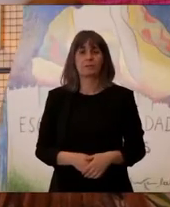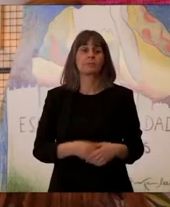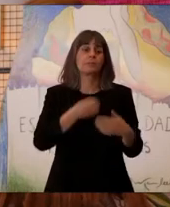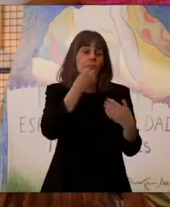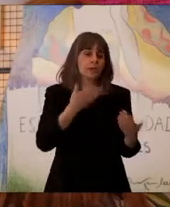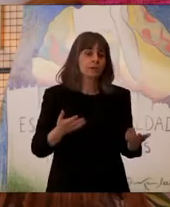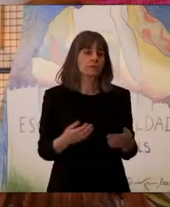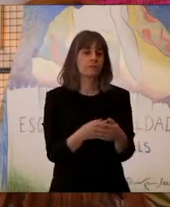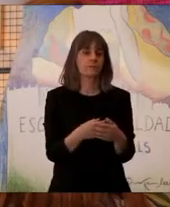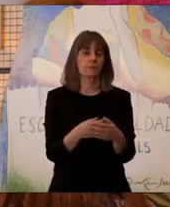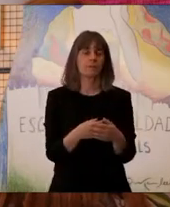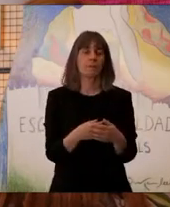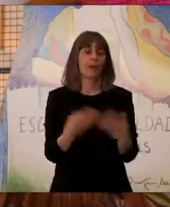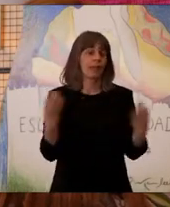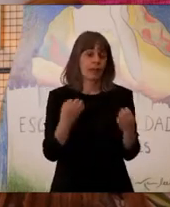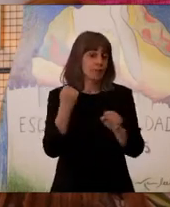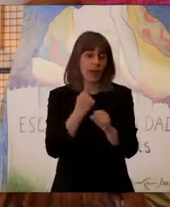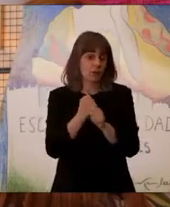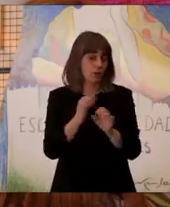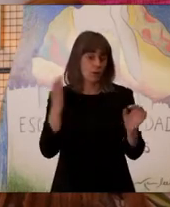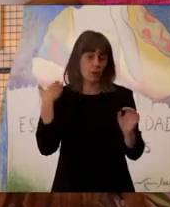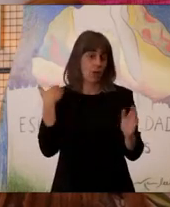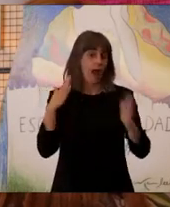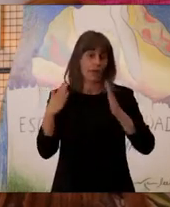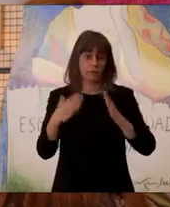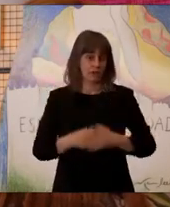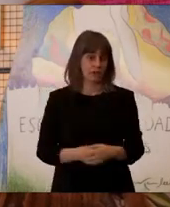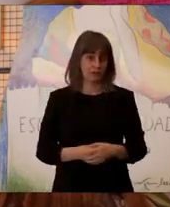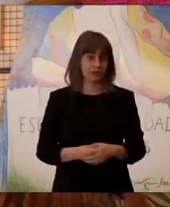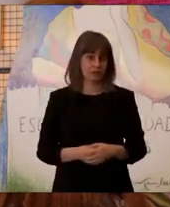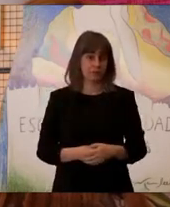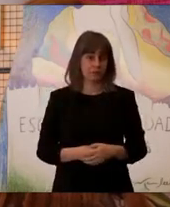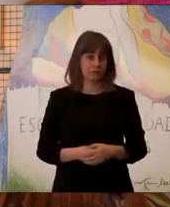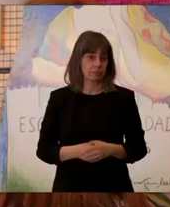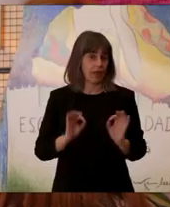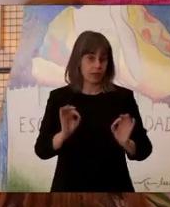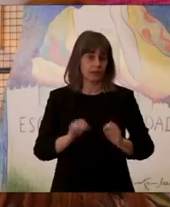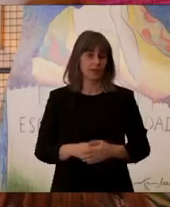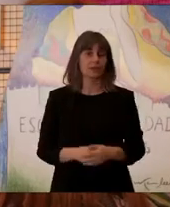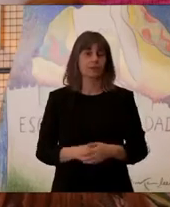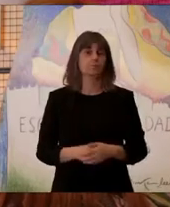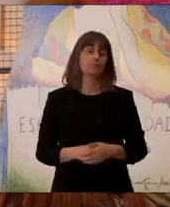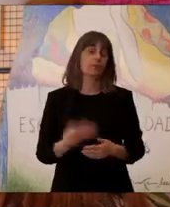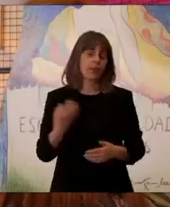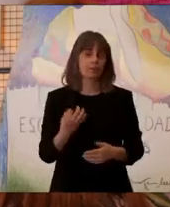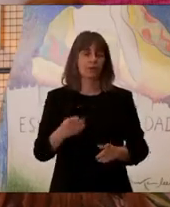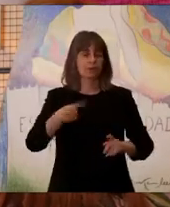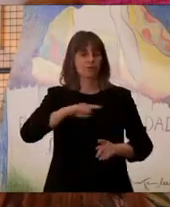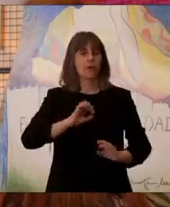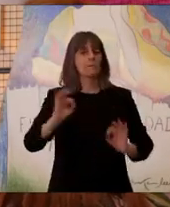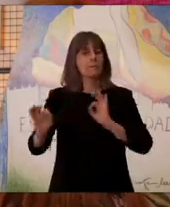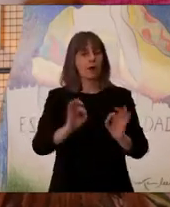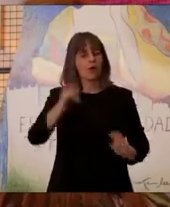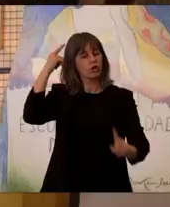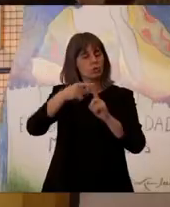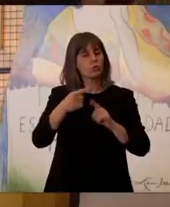era el trabajo que teníamos que hacer En aquel momento el de negar esto y el de prepararnos para el